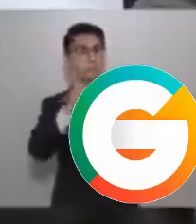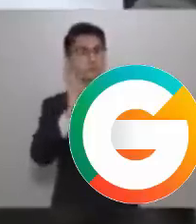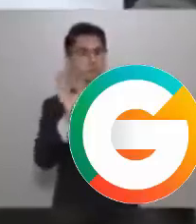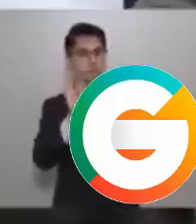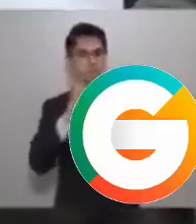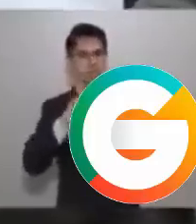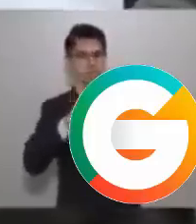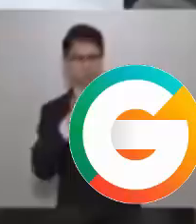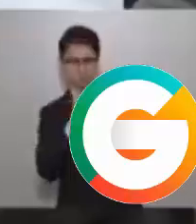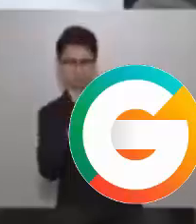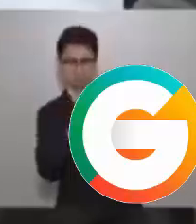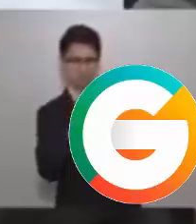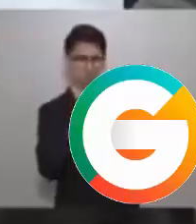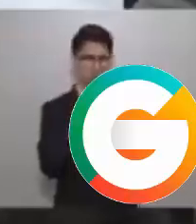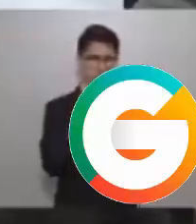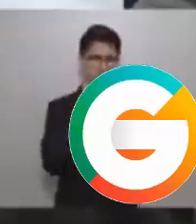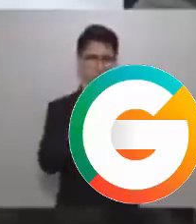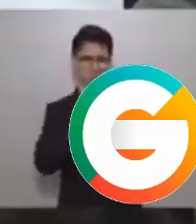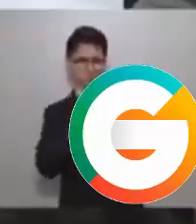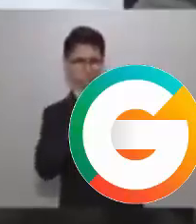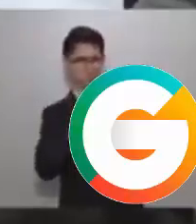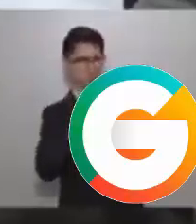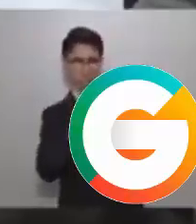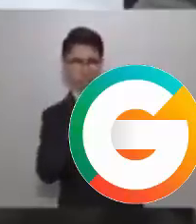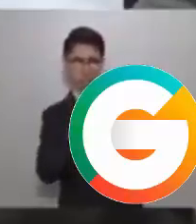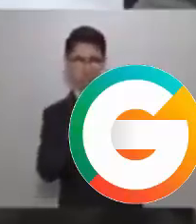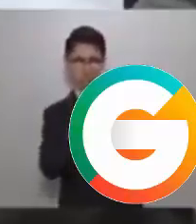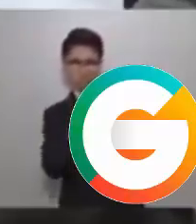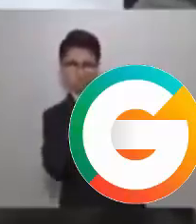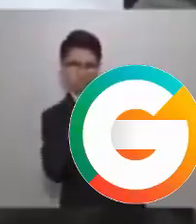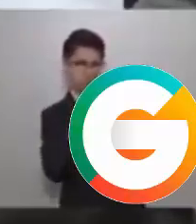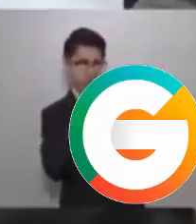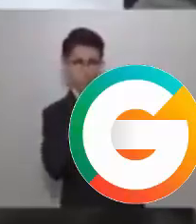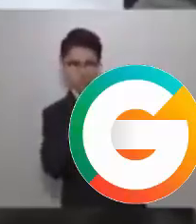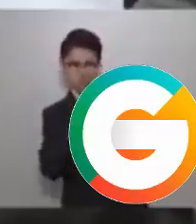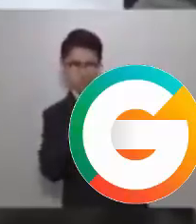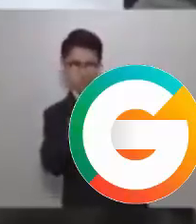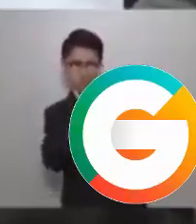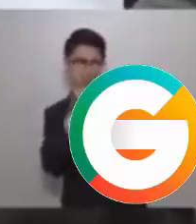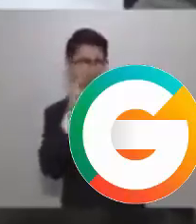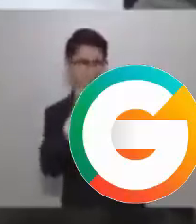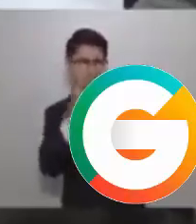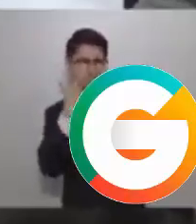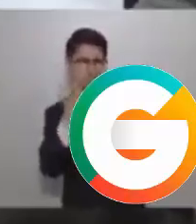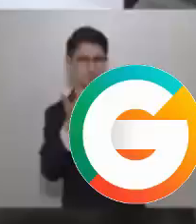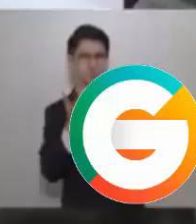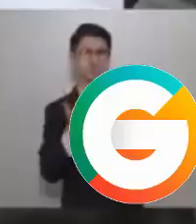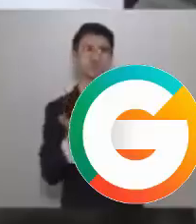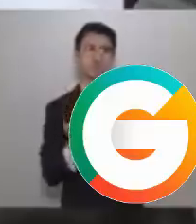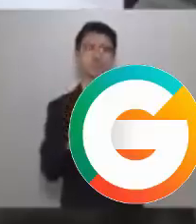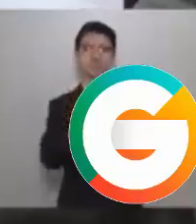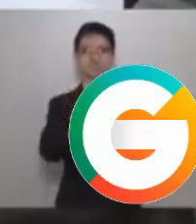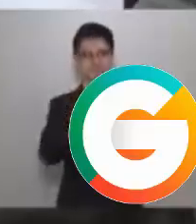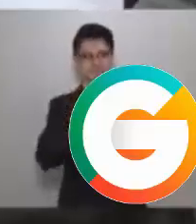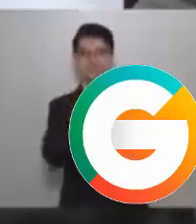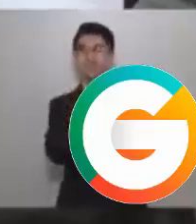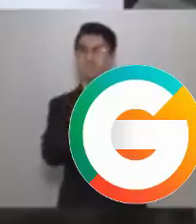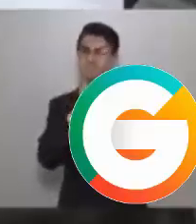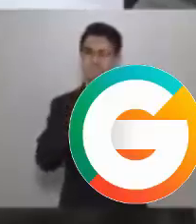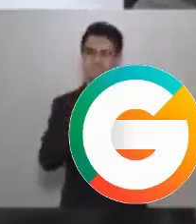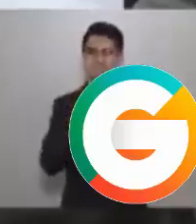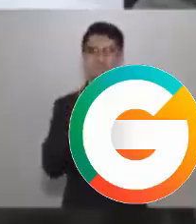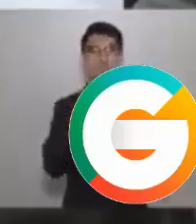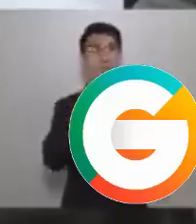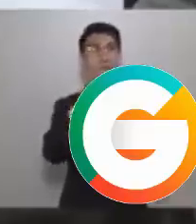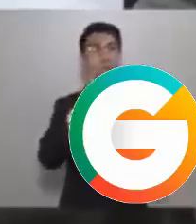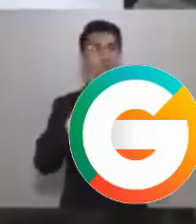momento. Pero las conductas que decidan practicar las personas es bajo su absoluta responsabilidad, y voy a ser muy enfático en esto,